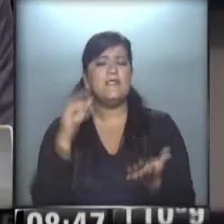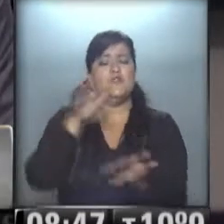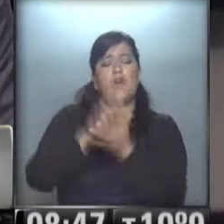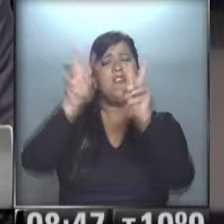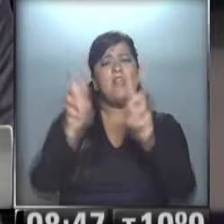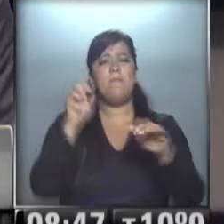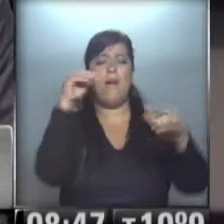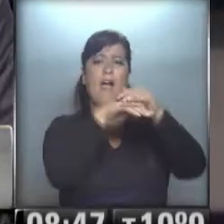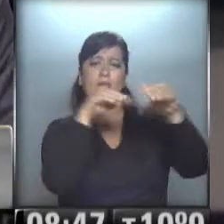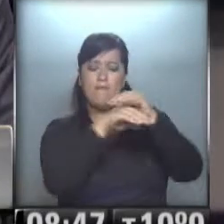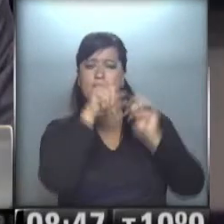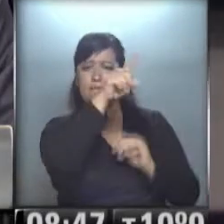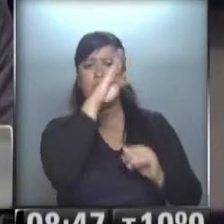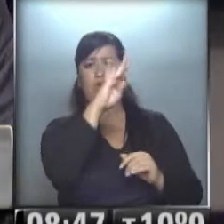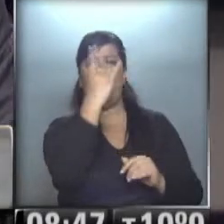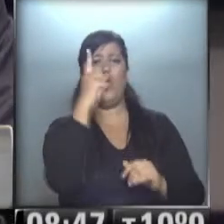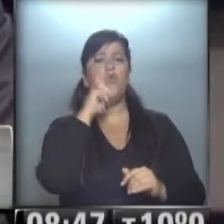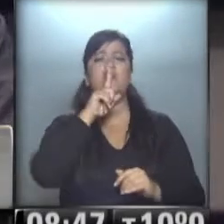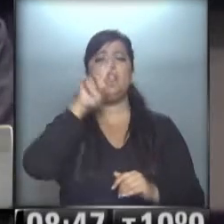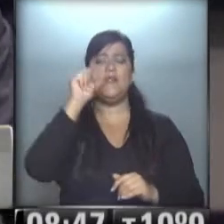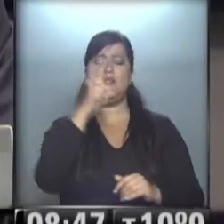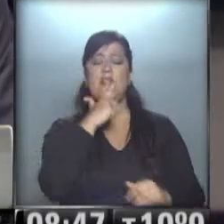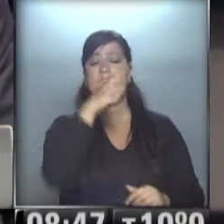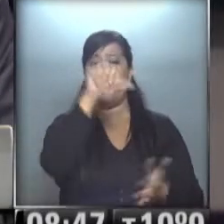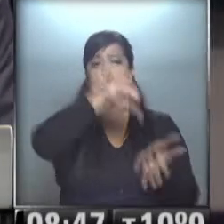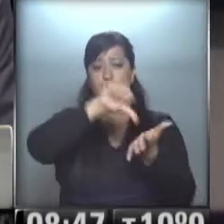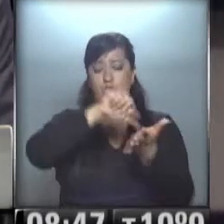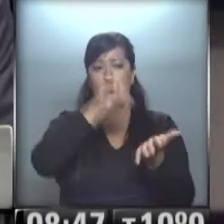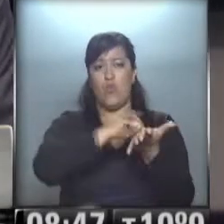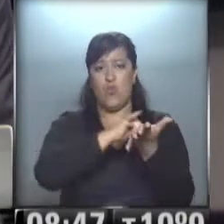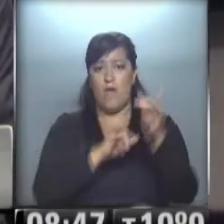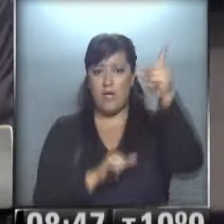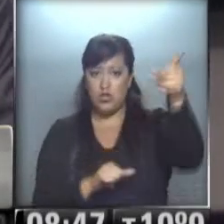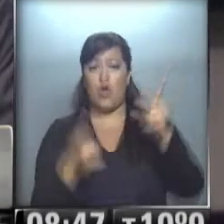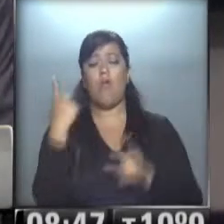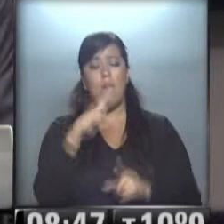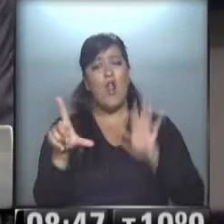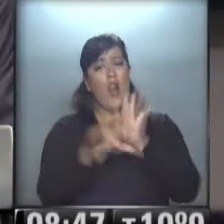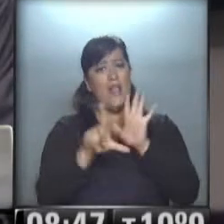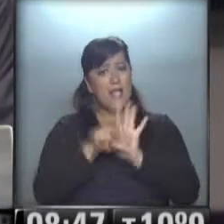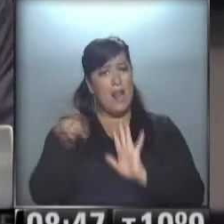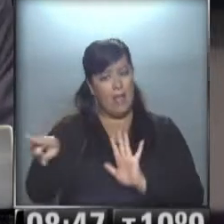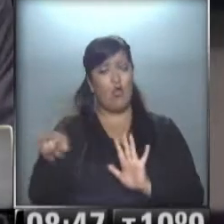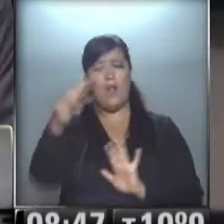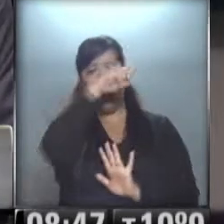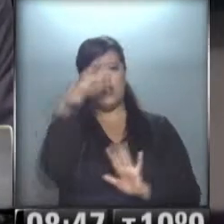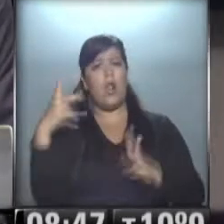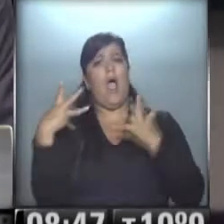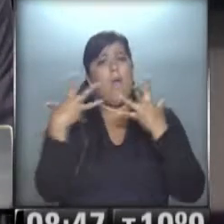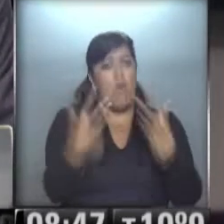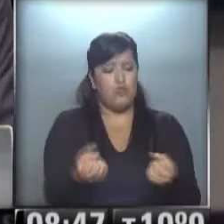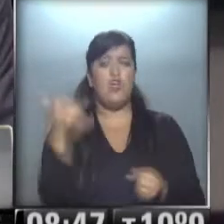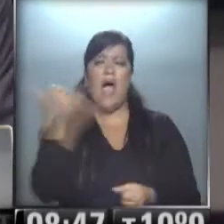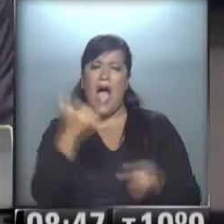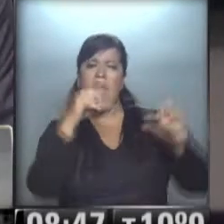horas en la ciudad de Nueva York. Pero decimos, respaldo de legisladores nacionales, porque hay unos afiches que se